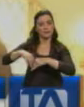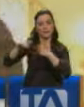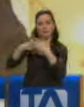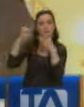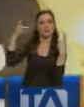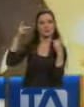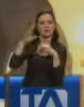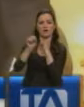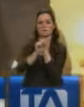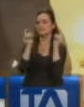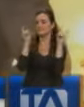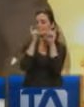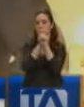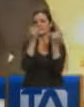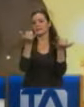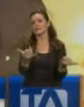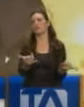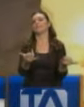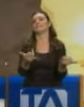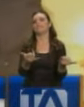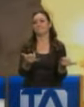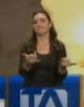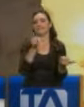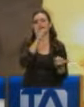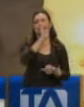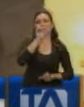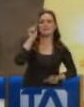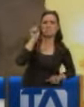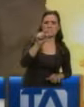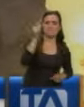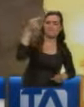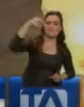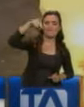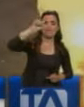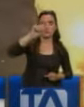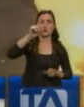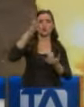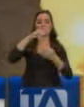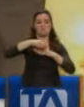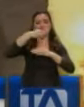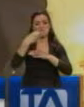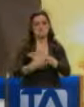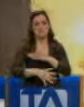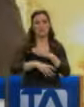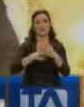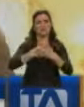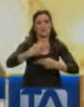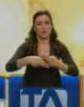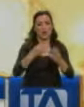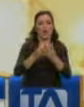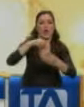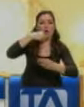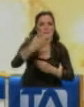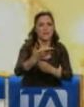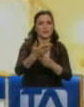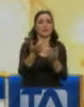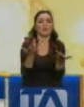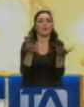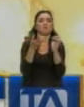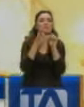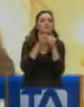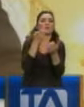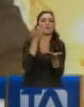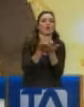más difícil que hemos tenido! 7.000 millones en pérdidas en exportaciones, en una